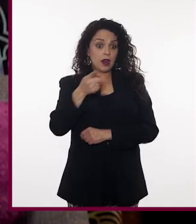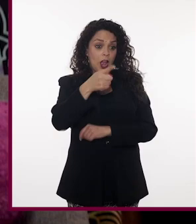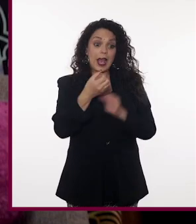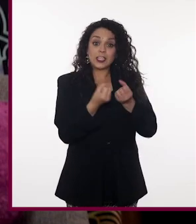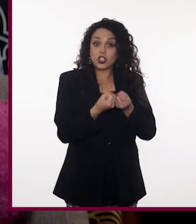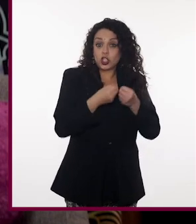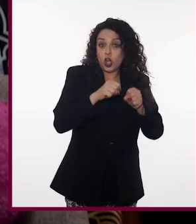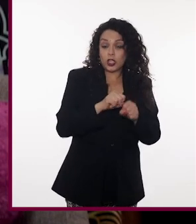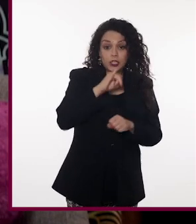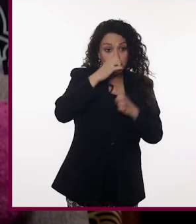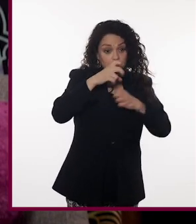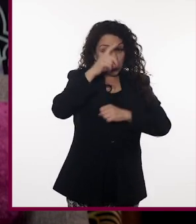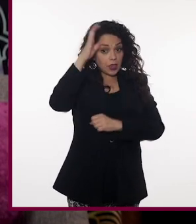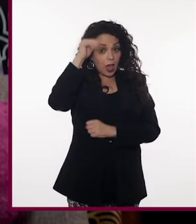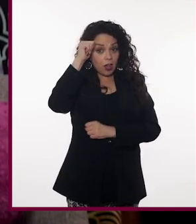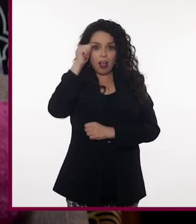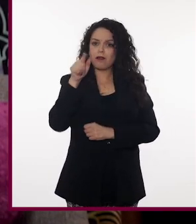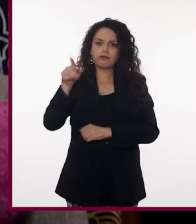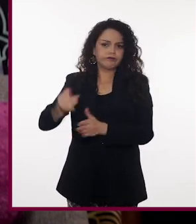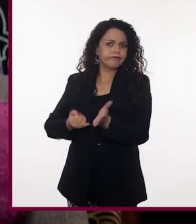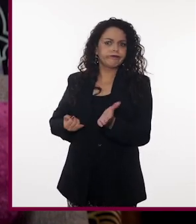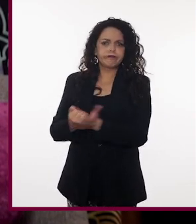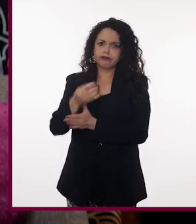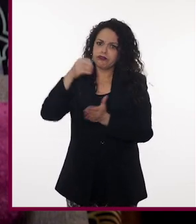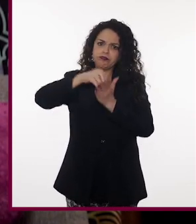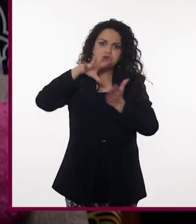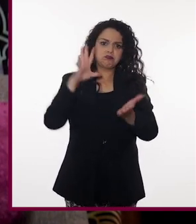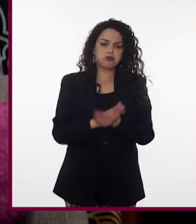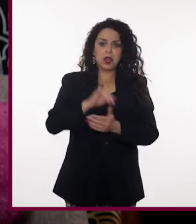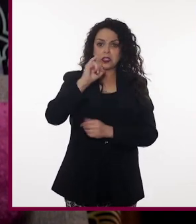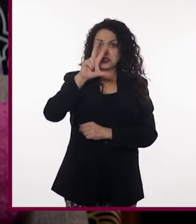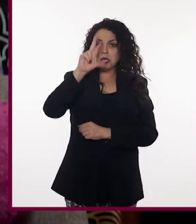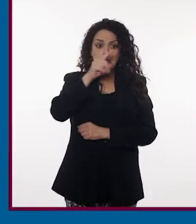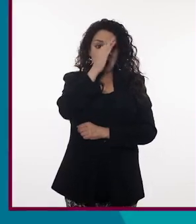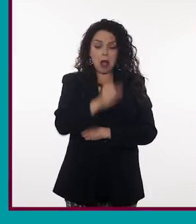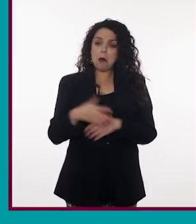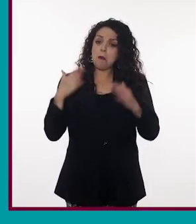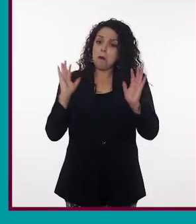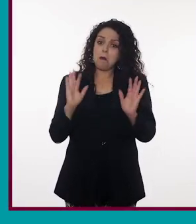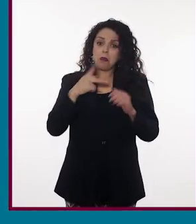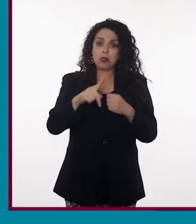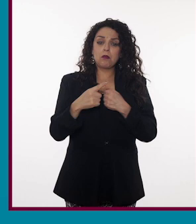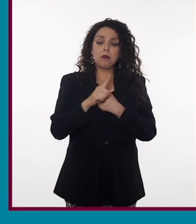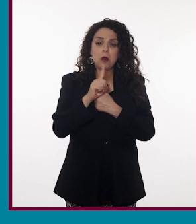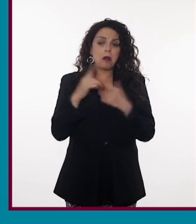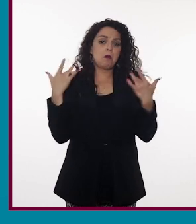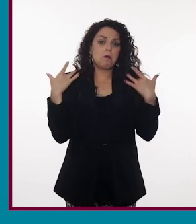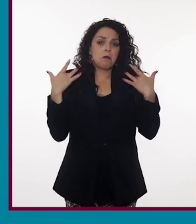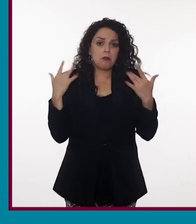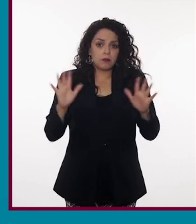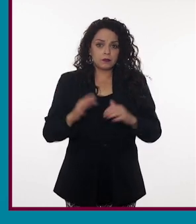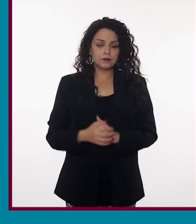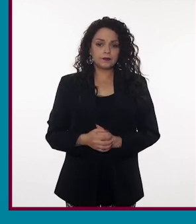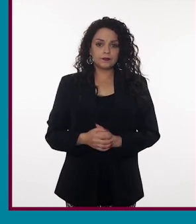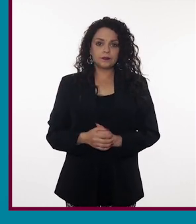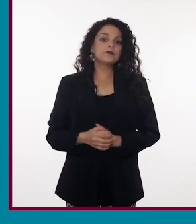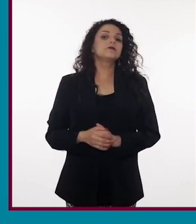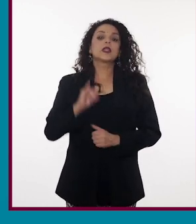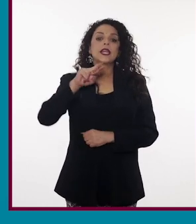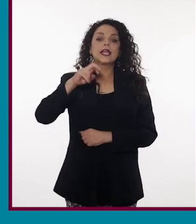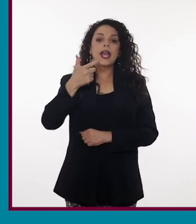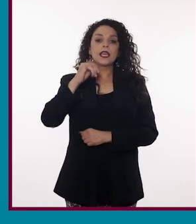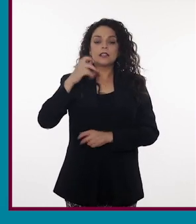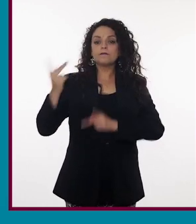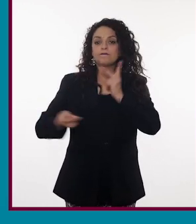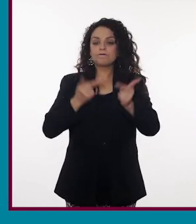socios si están de acuerdo. Es sí o sí, aceptas o aceptas. Según una encuesta del INEGI,